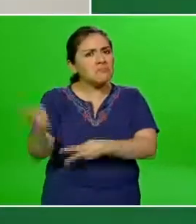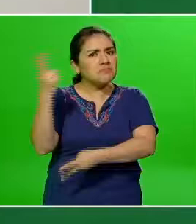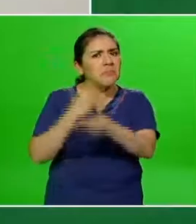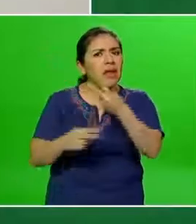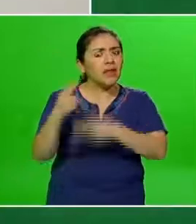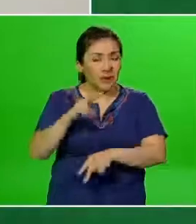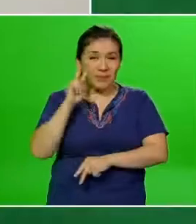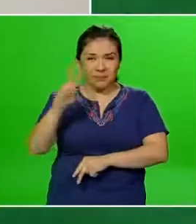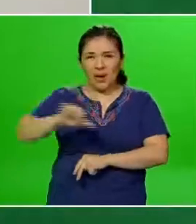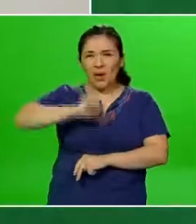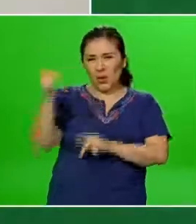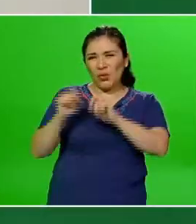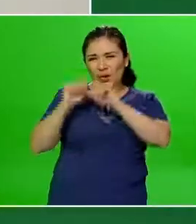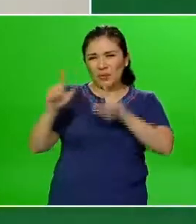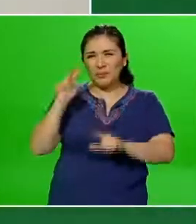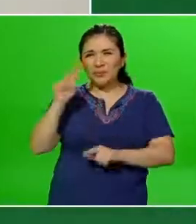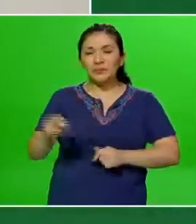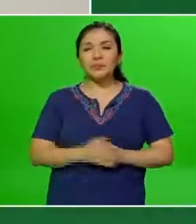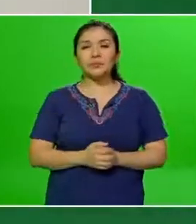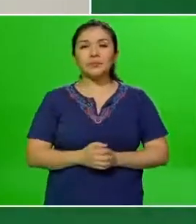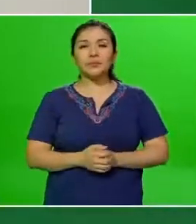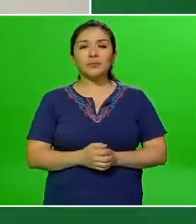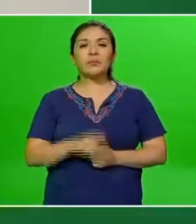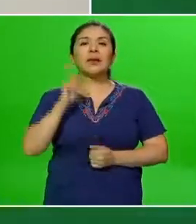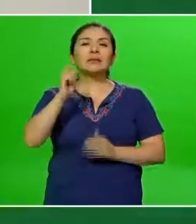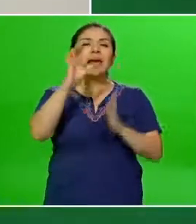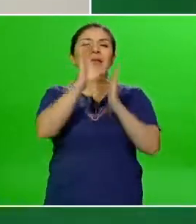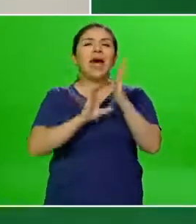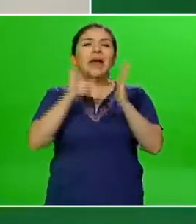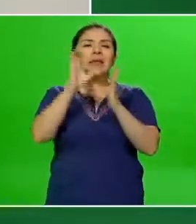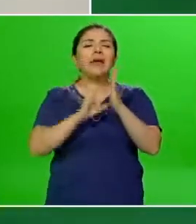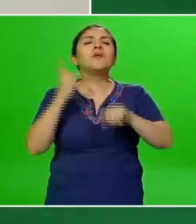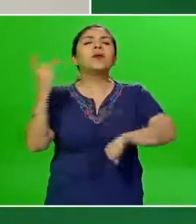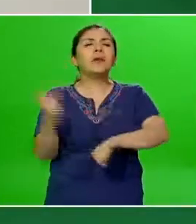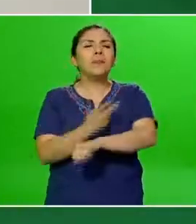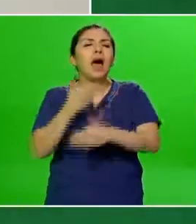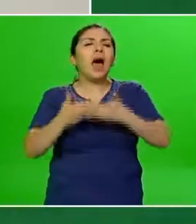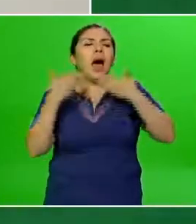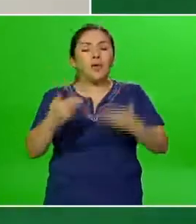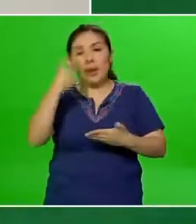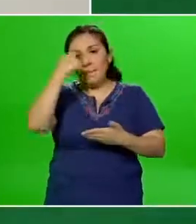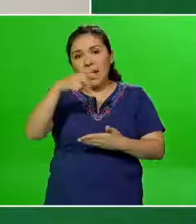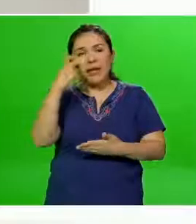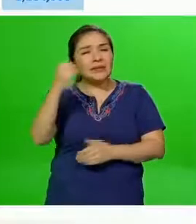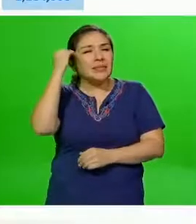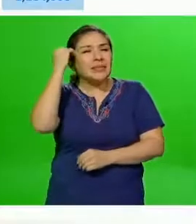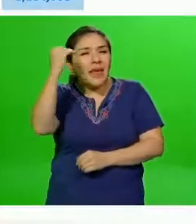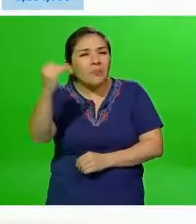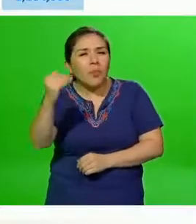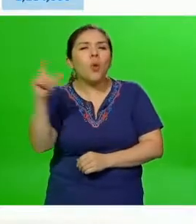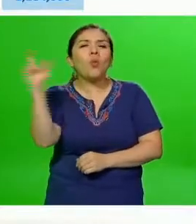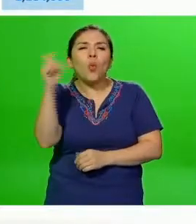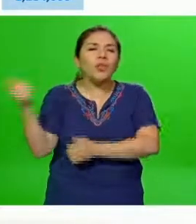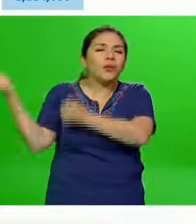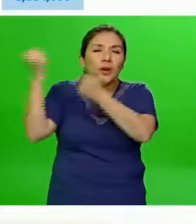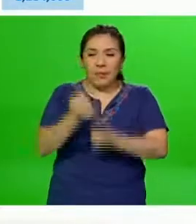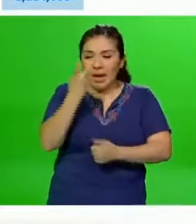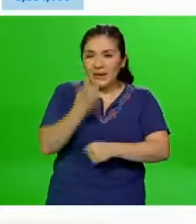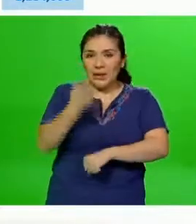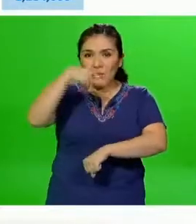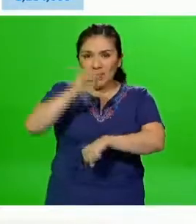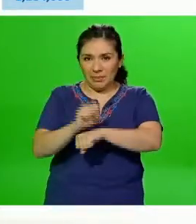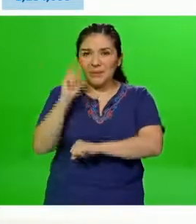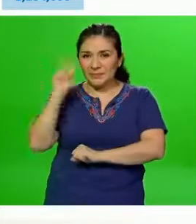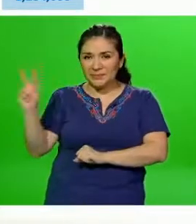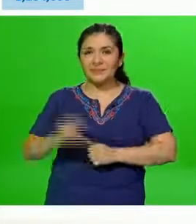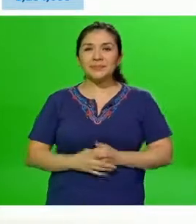la siguiente diapositiva, tenemos el calendario de lo que hasta el momento se cumplió para efectos de esta semana, en donde